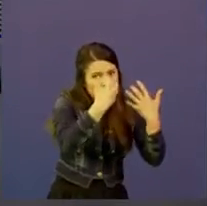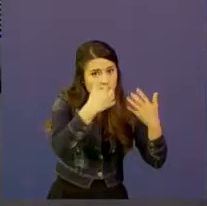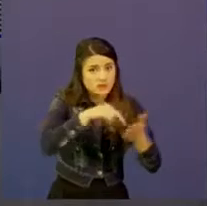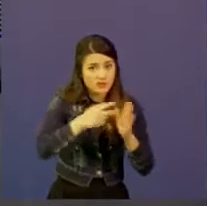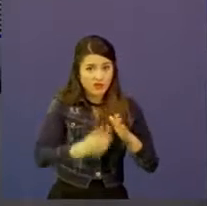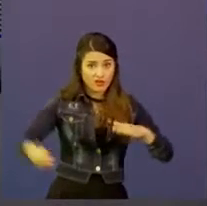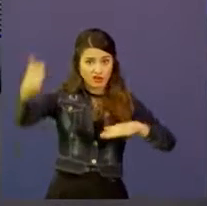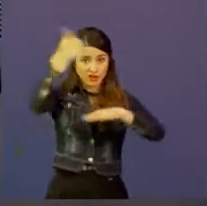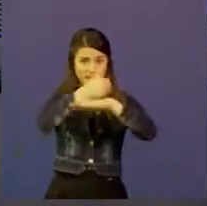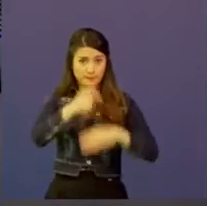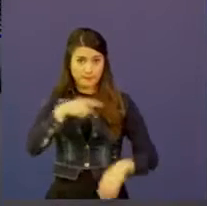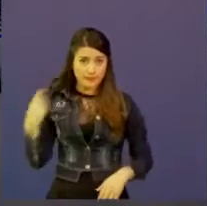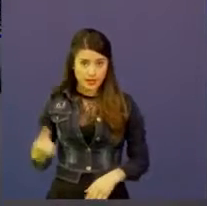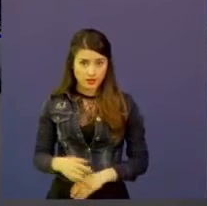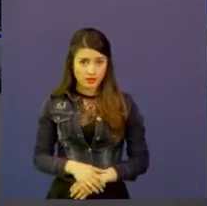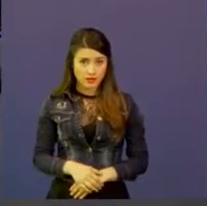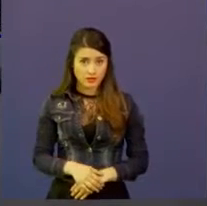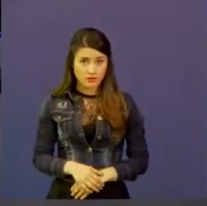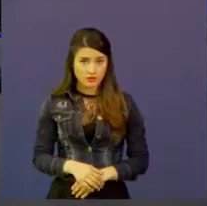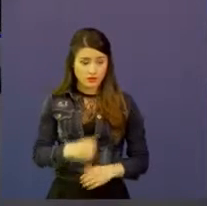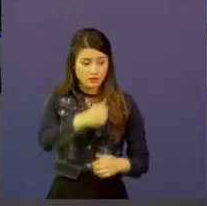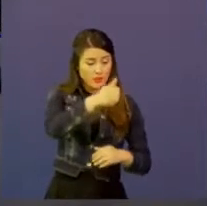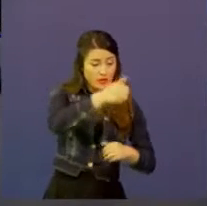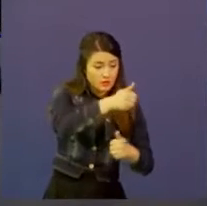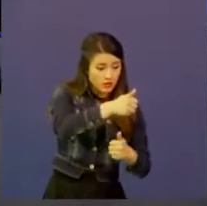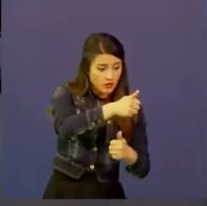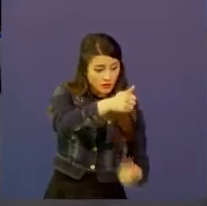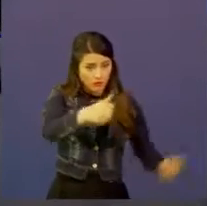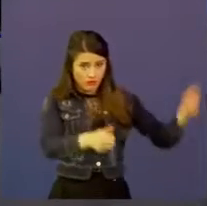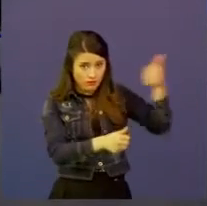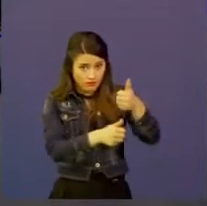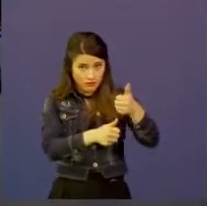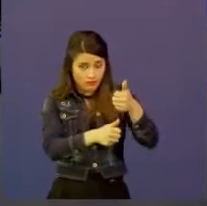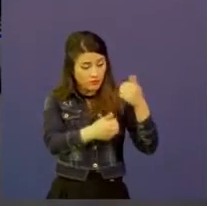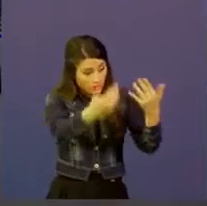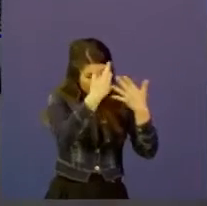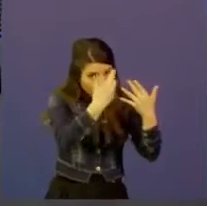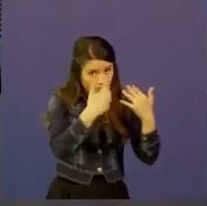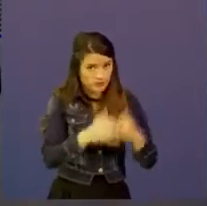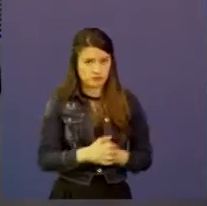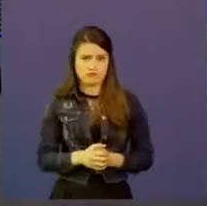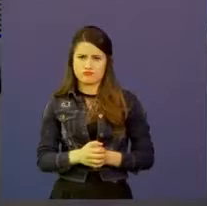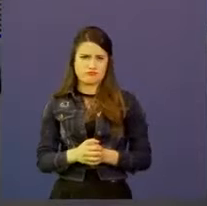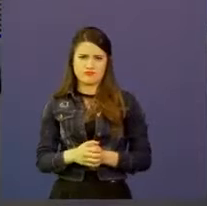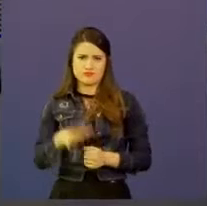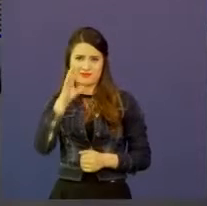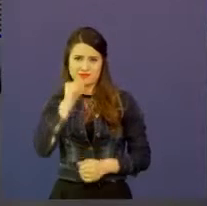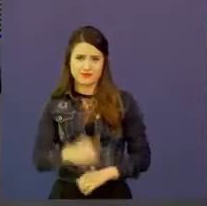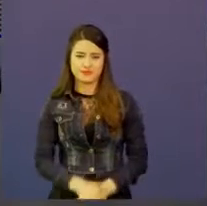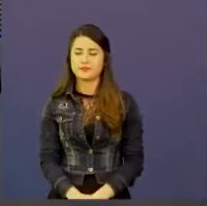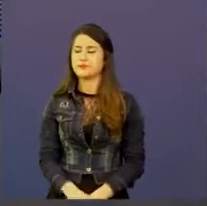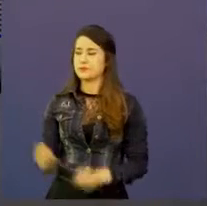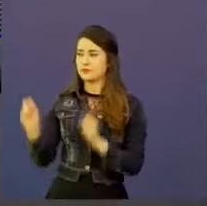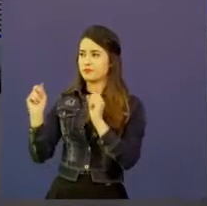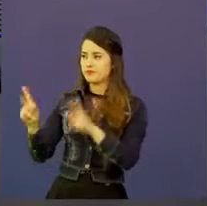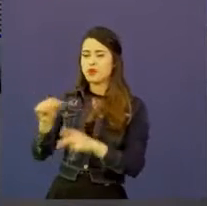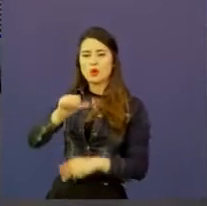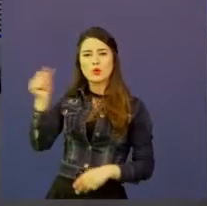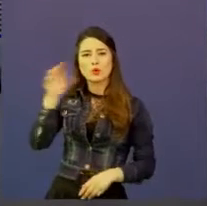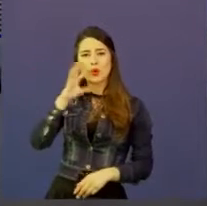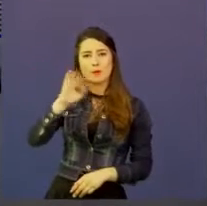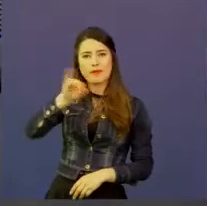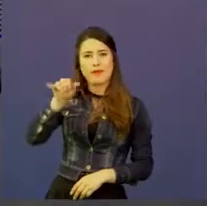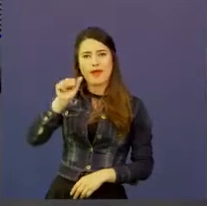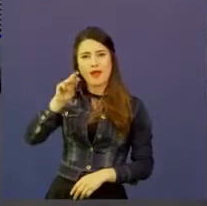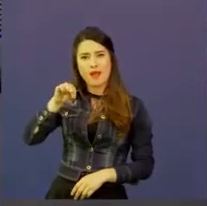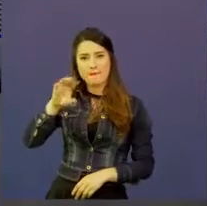hacerlo. Perfecto. Eso se conecta con otra pregunta muy parecida que nos envía Jaime Perea García. Dice, ¿cómo se